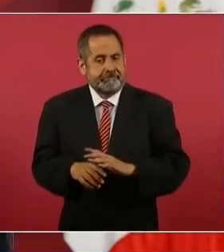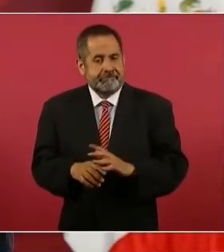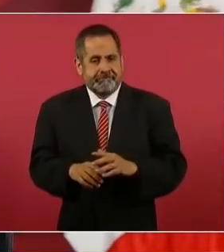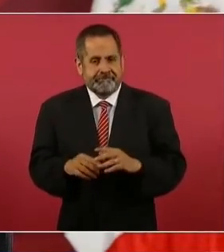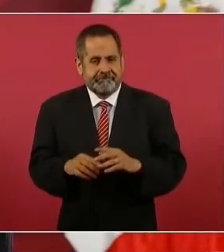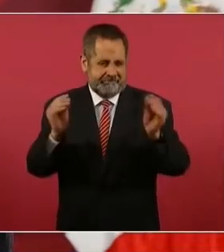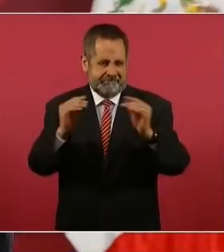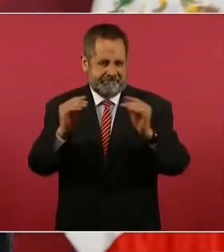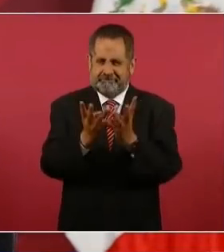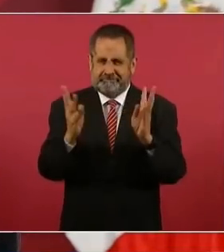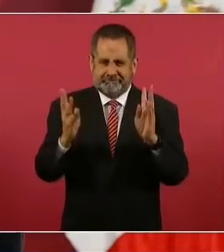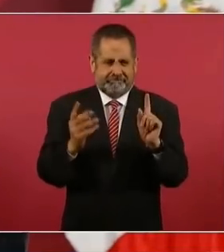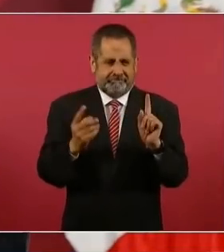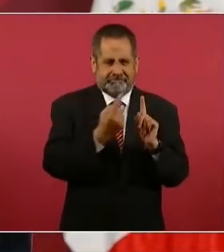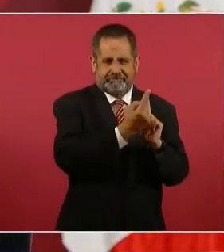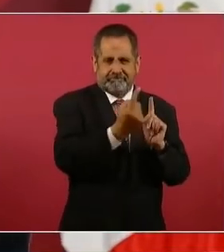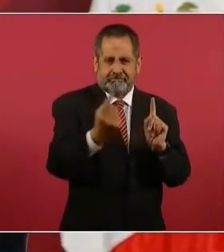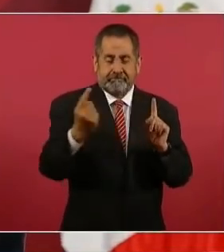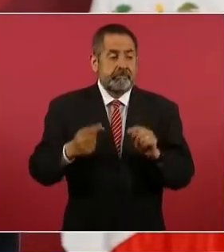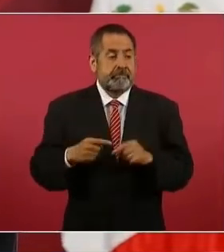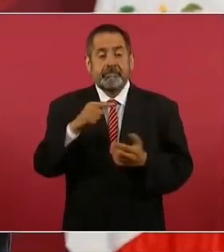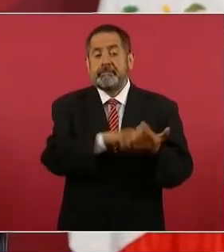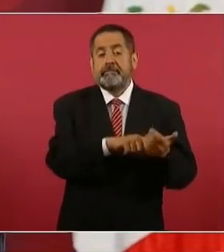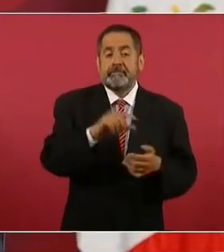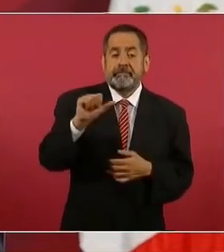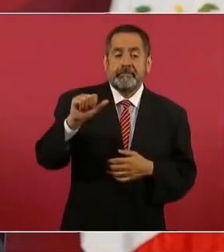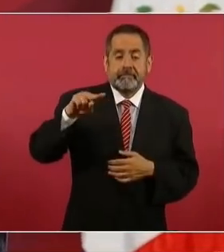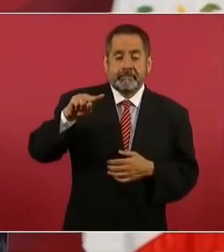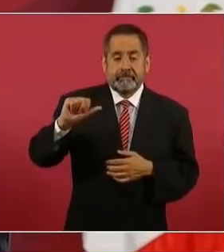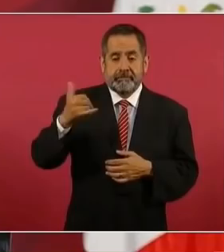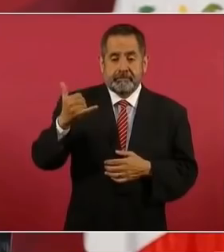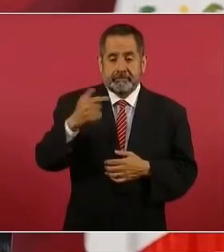en los debates, sobre todo Anaya,